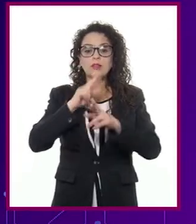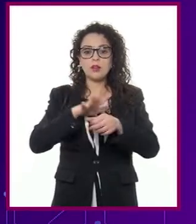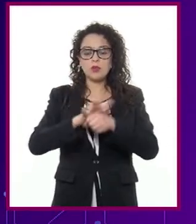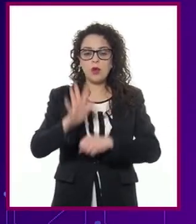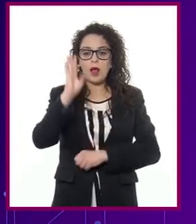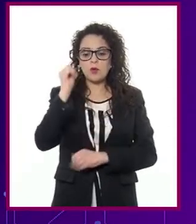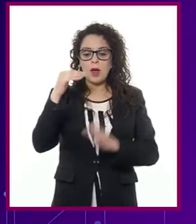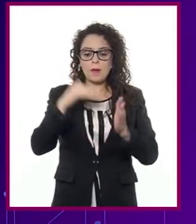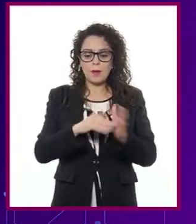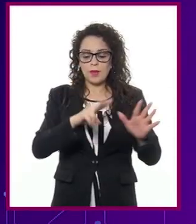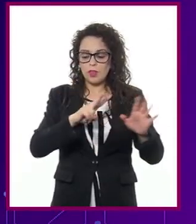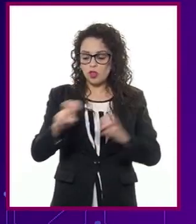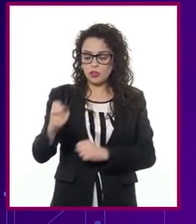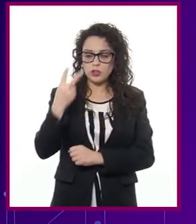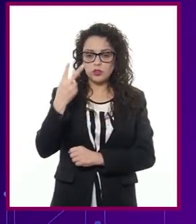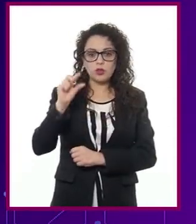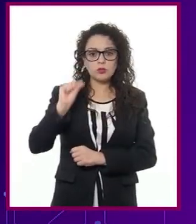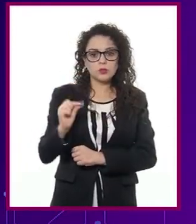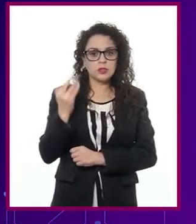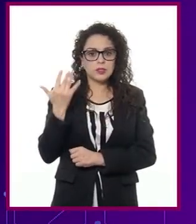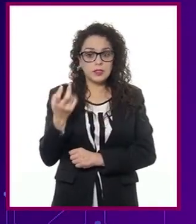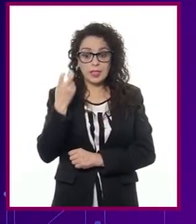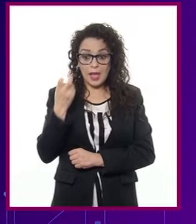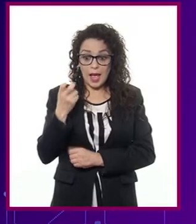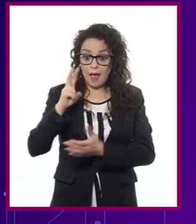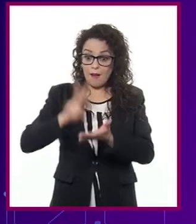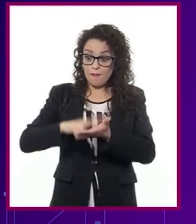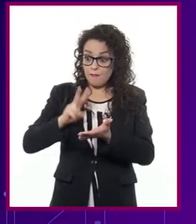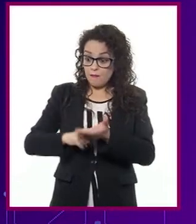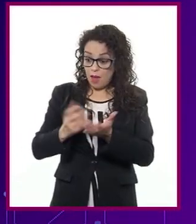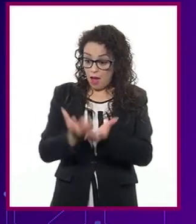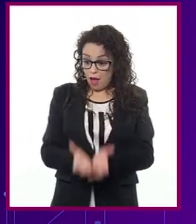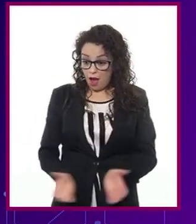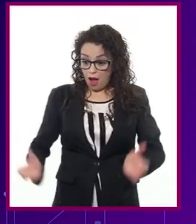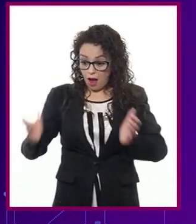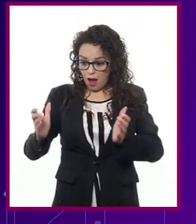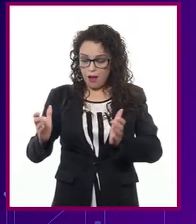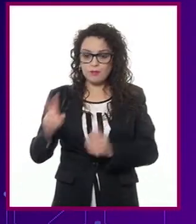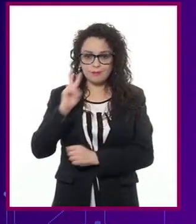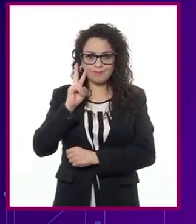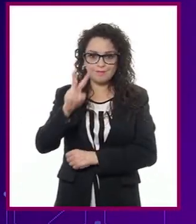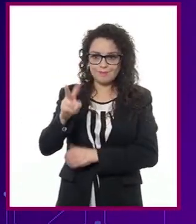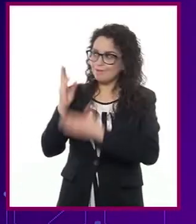9,202.50. Por lo tanto, el precio final del caso sería de